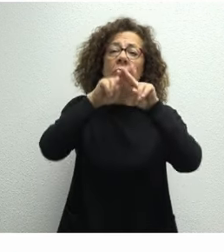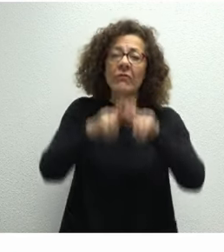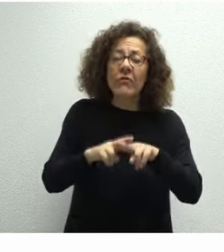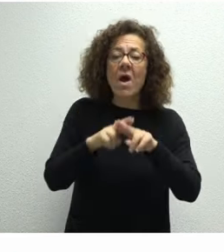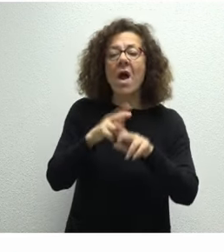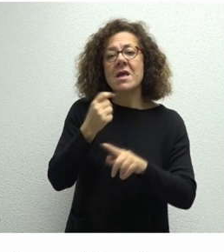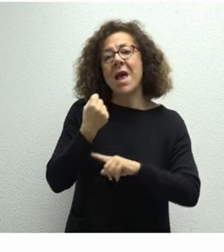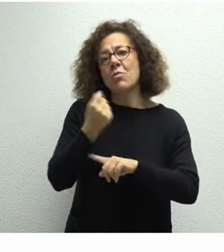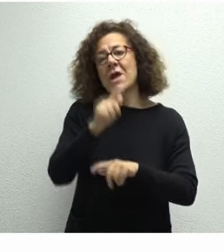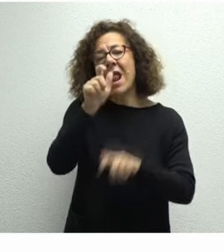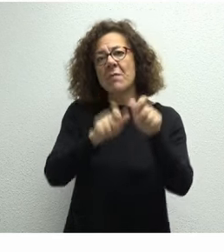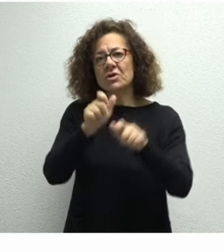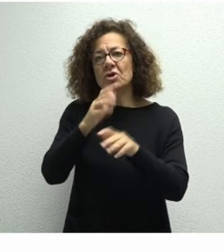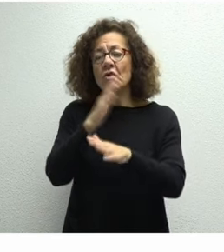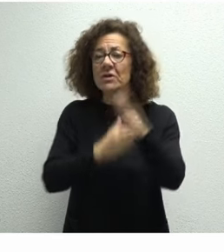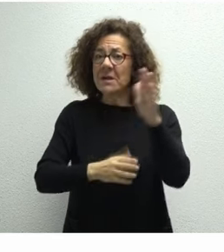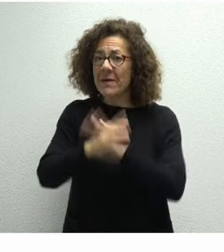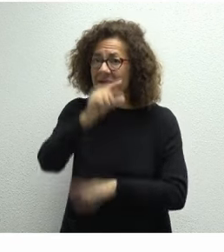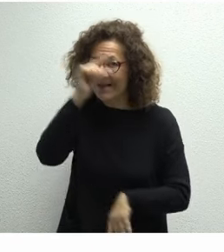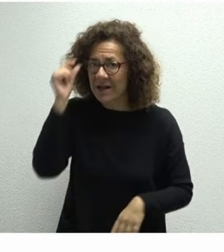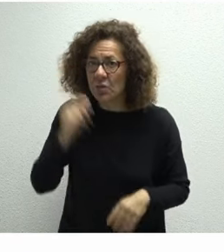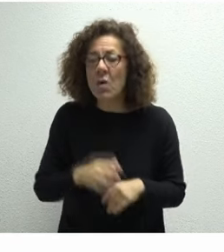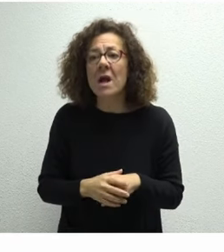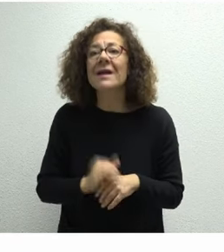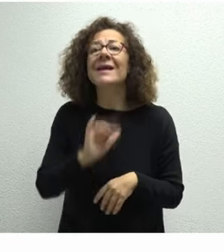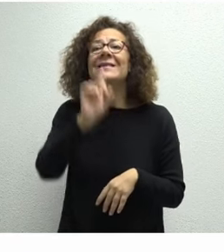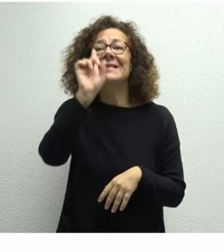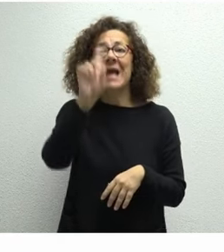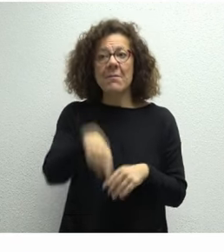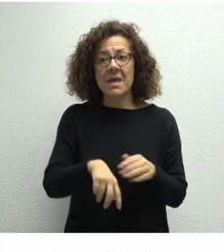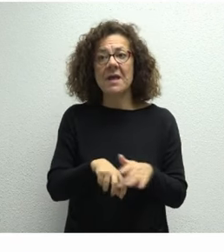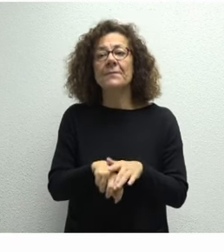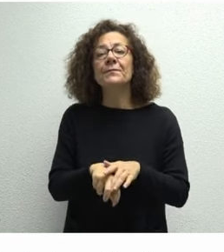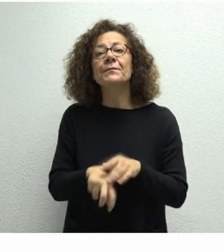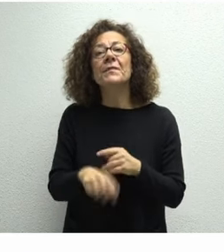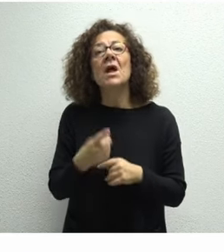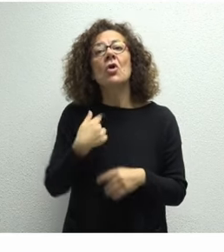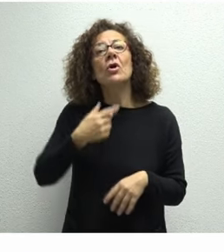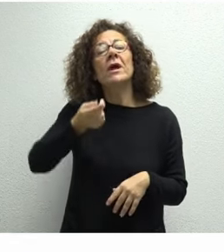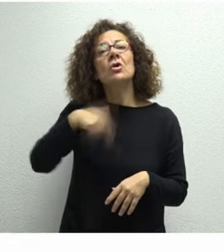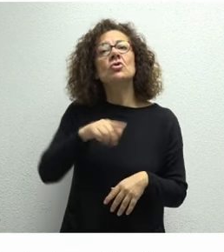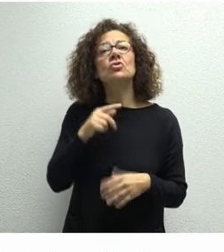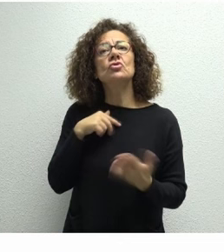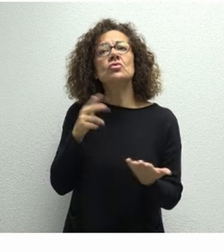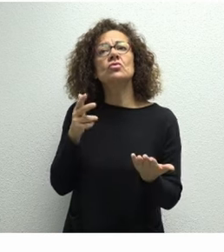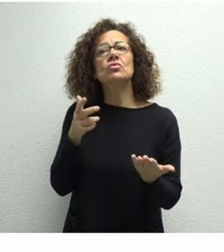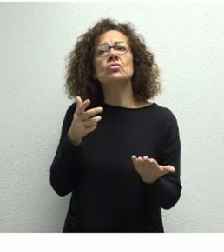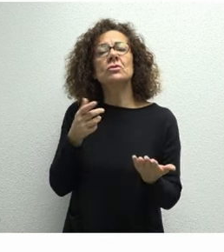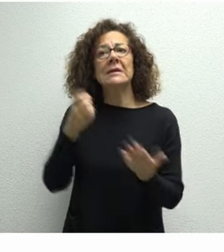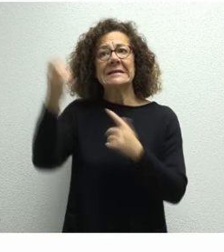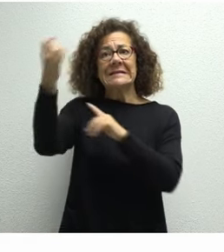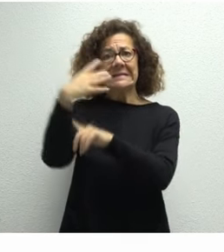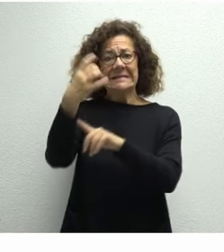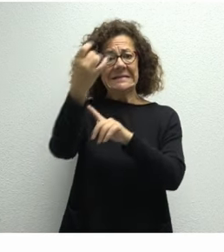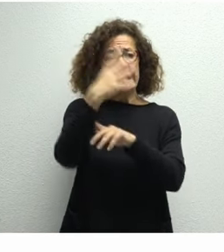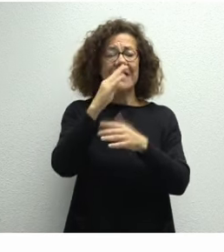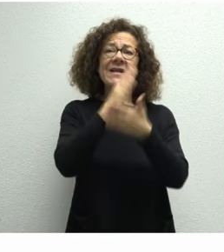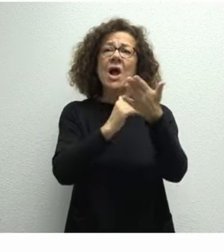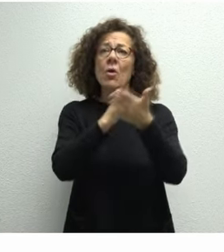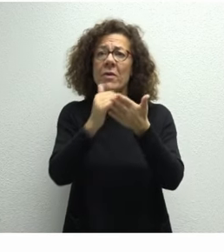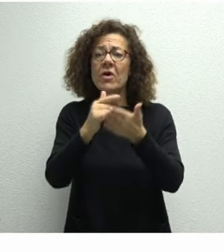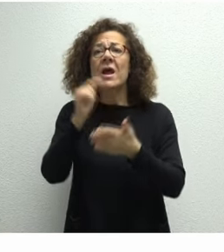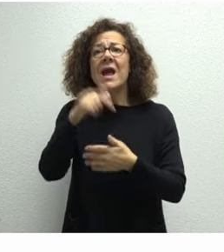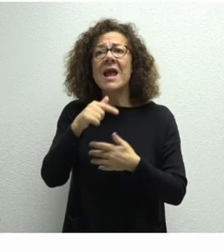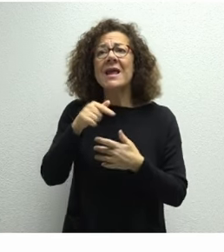personas con discapacidad intelectual etcétera etcétera y también eh lo que nos lea No desde la convención y desde el